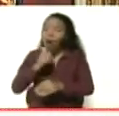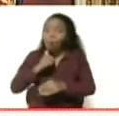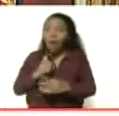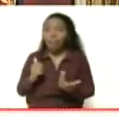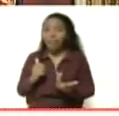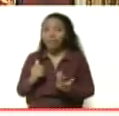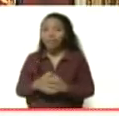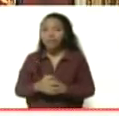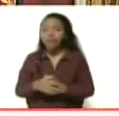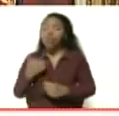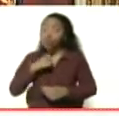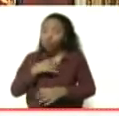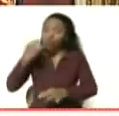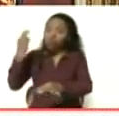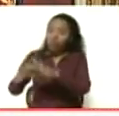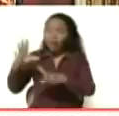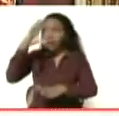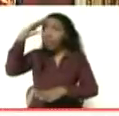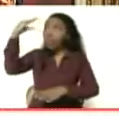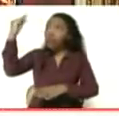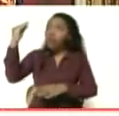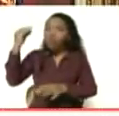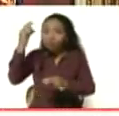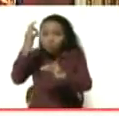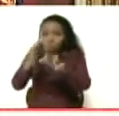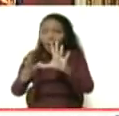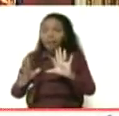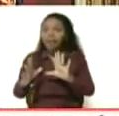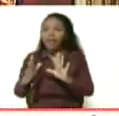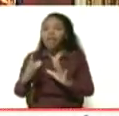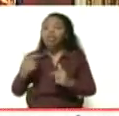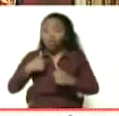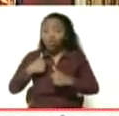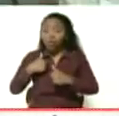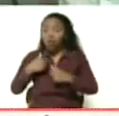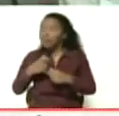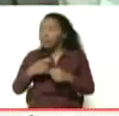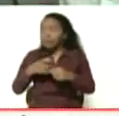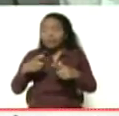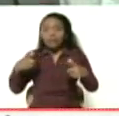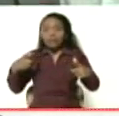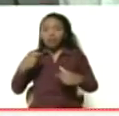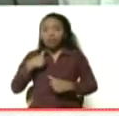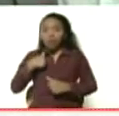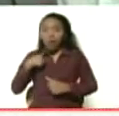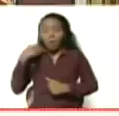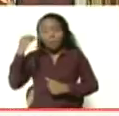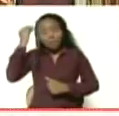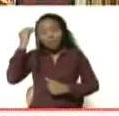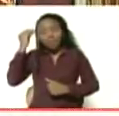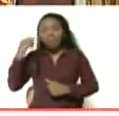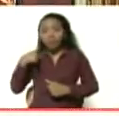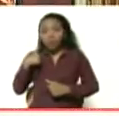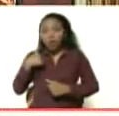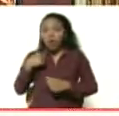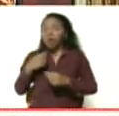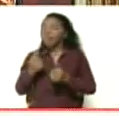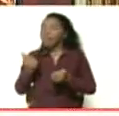Dios, yo siempre digo, como decía mi mamá, yo soy gran creyente en Dios y en Cristo, gran creyente.